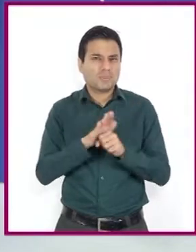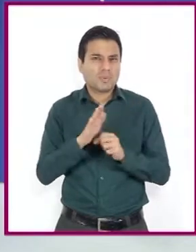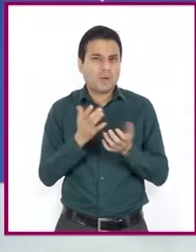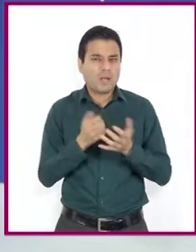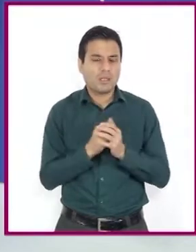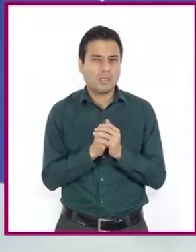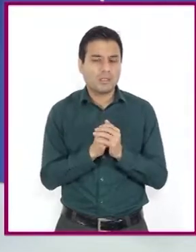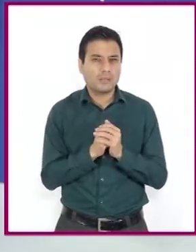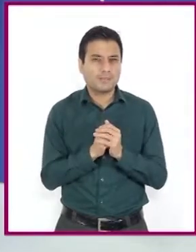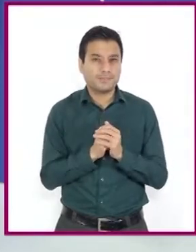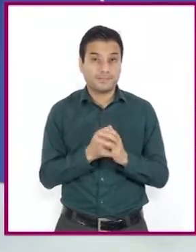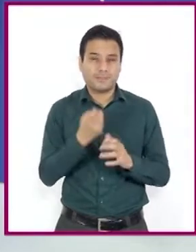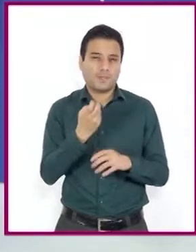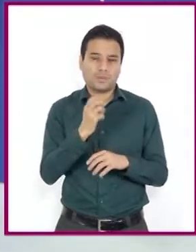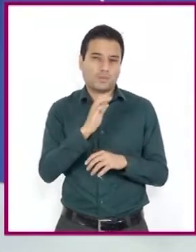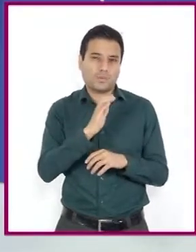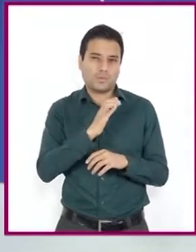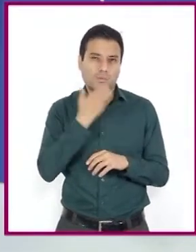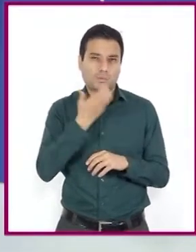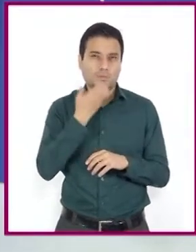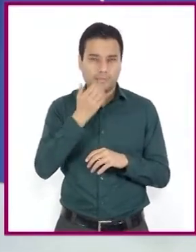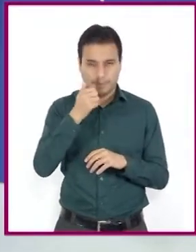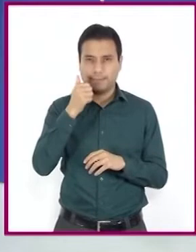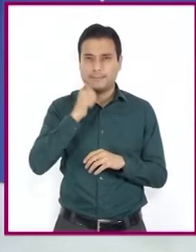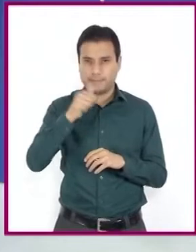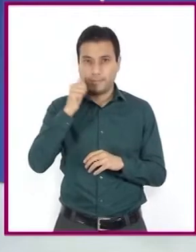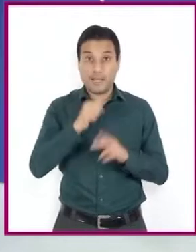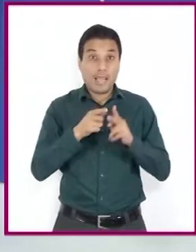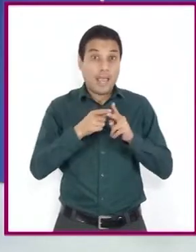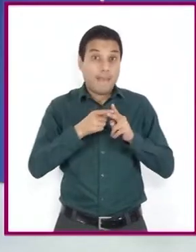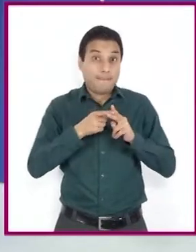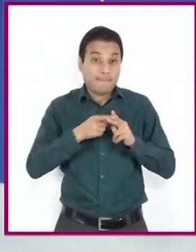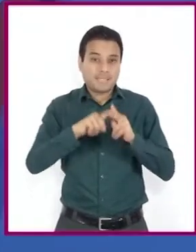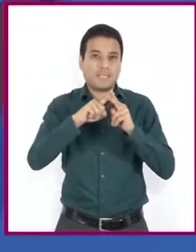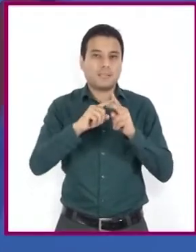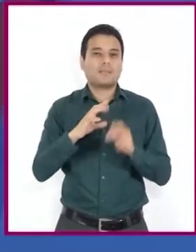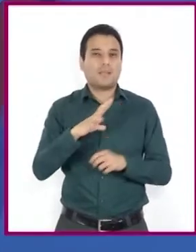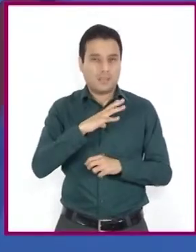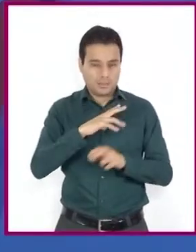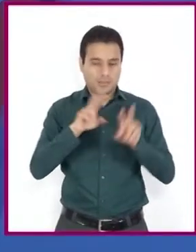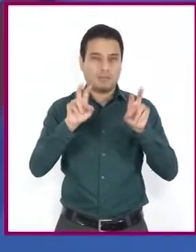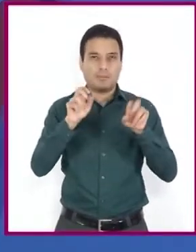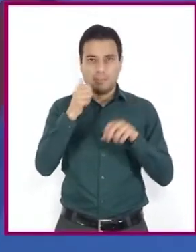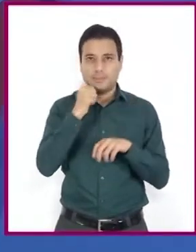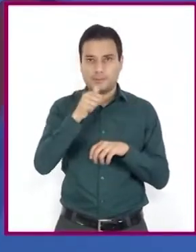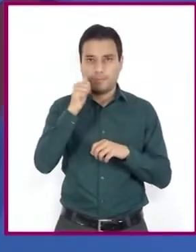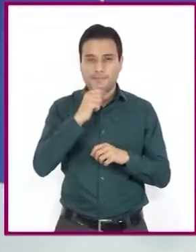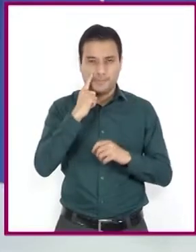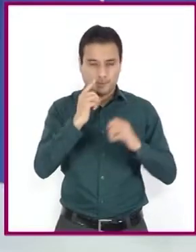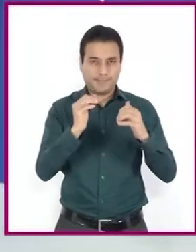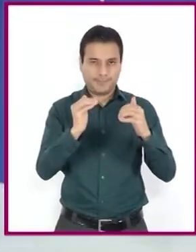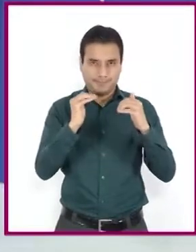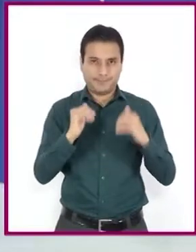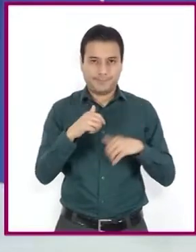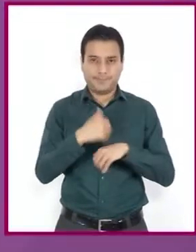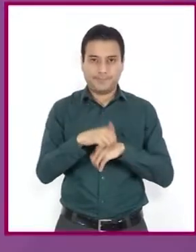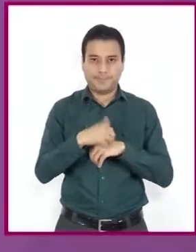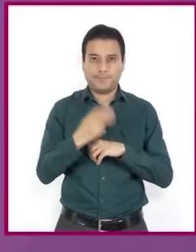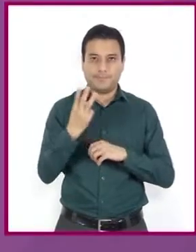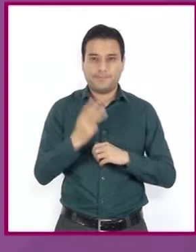elemento normalmente se menciona en la introducción del trabajo. Sigamos, tercer